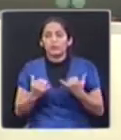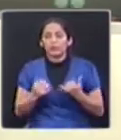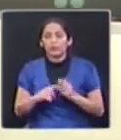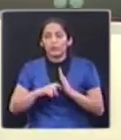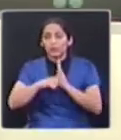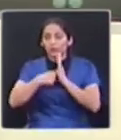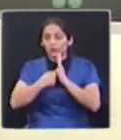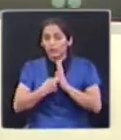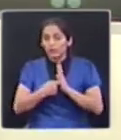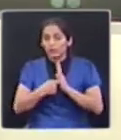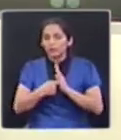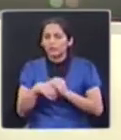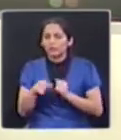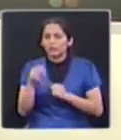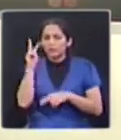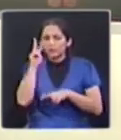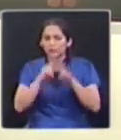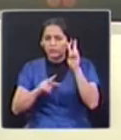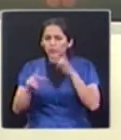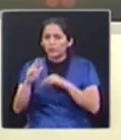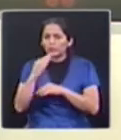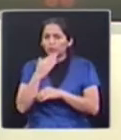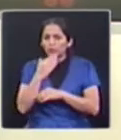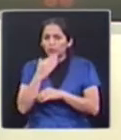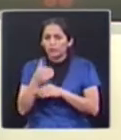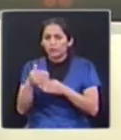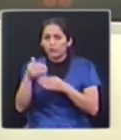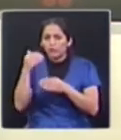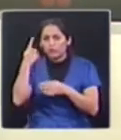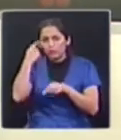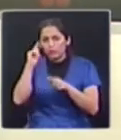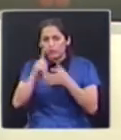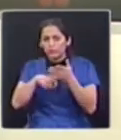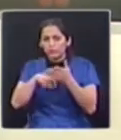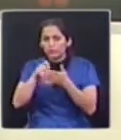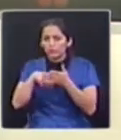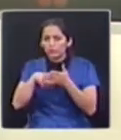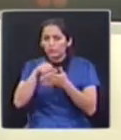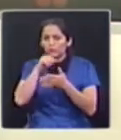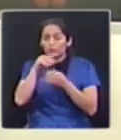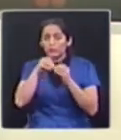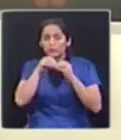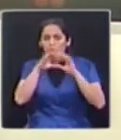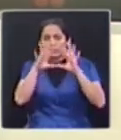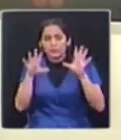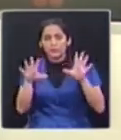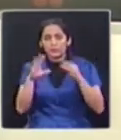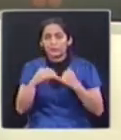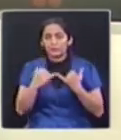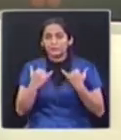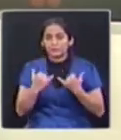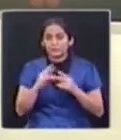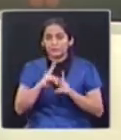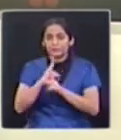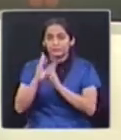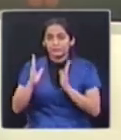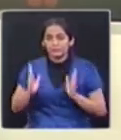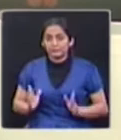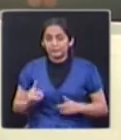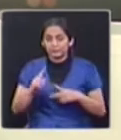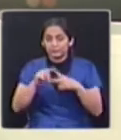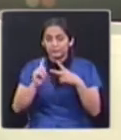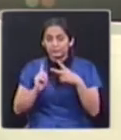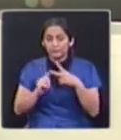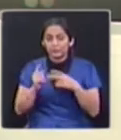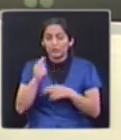Estado calificó a esta presunta irregularidad como un caso de falta de transparencia. Para las concejalas Dora Ordóñez y Gabriela Brito, esta